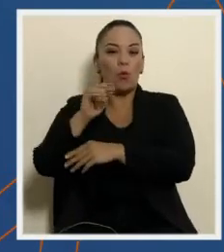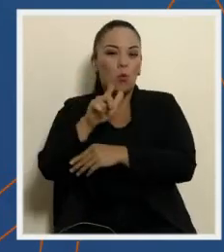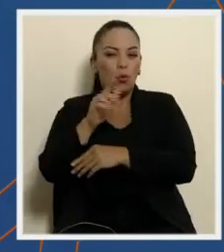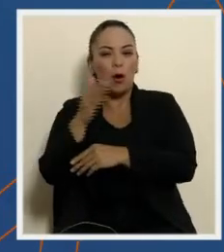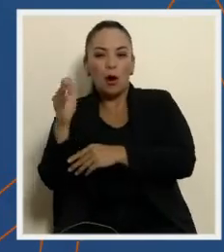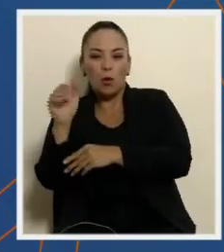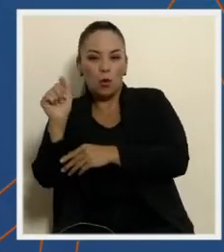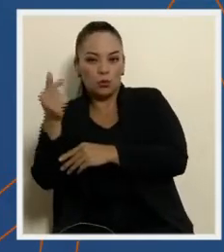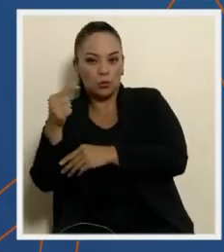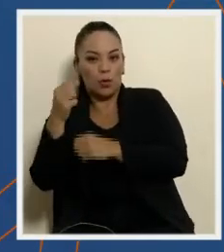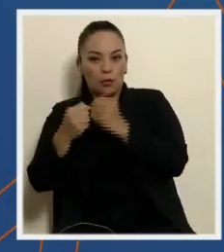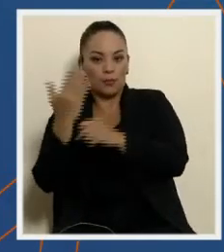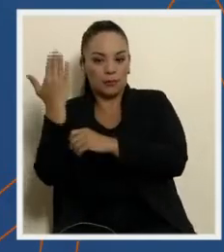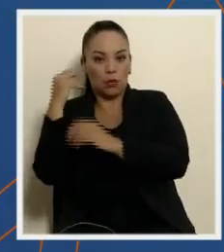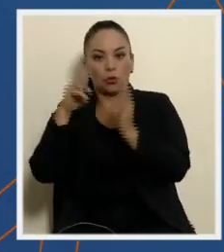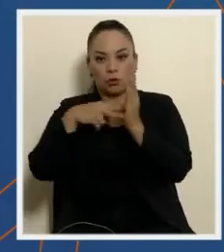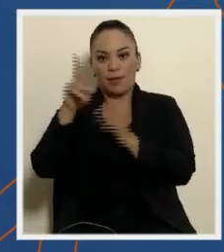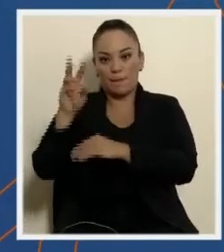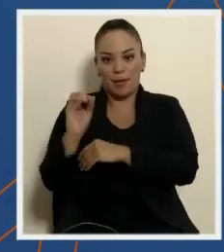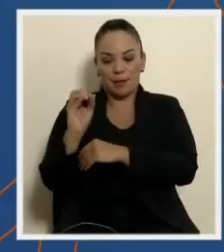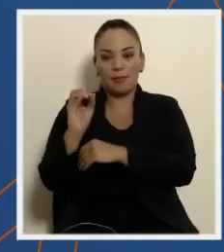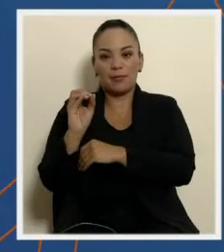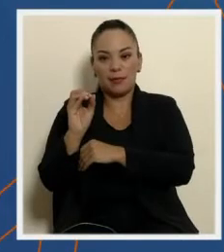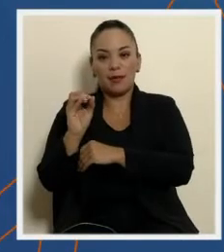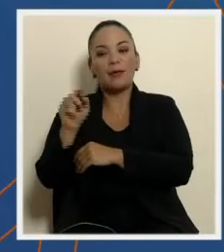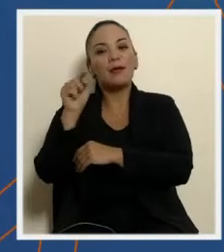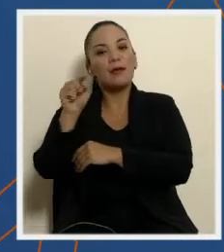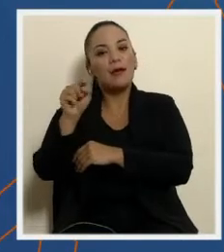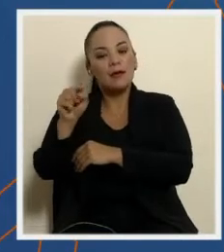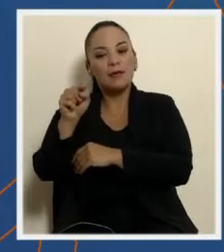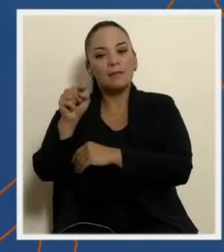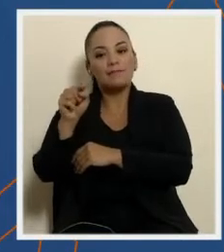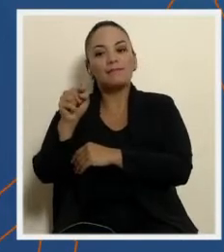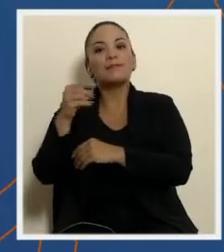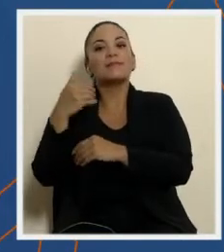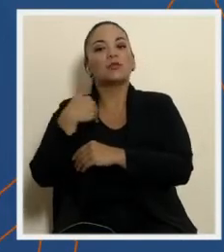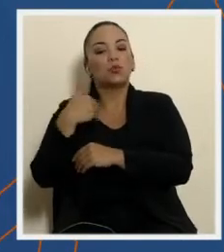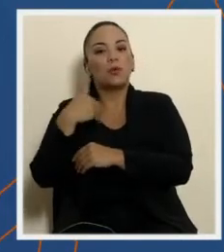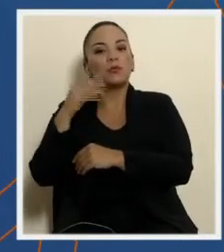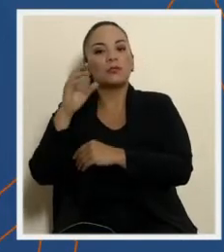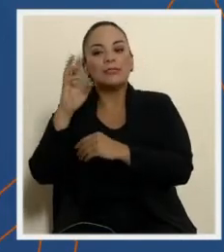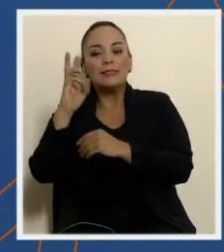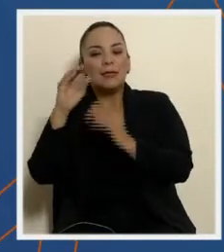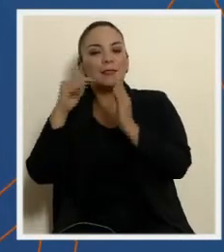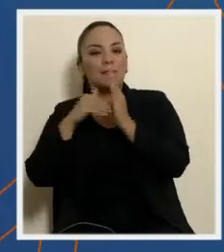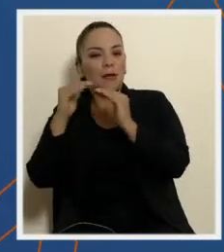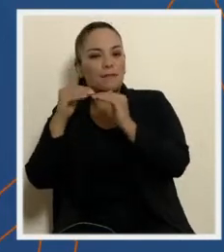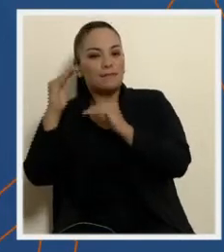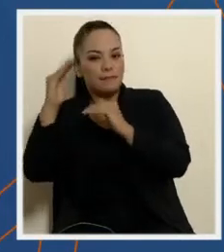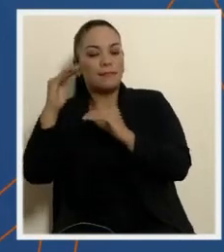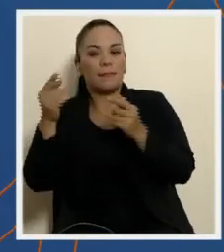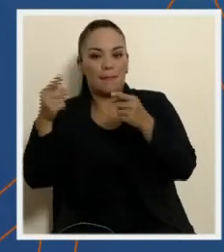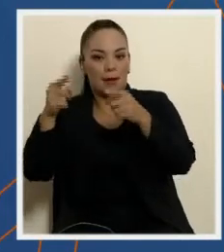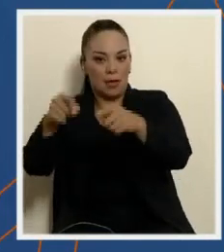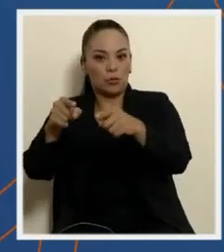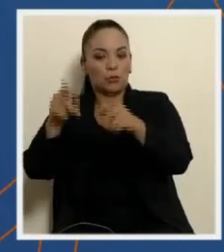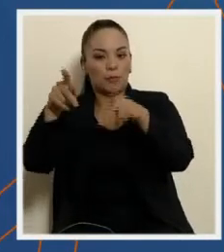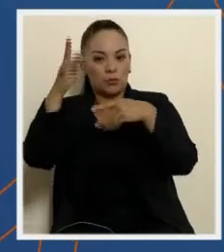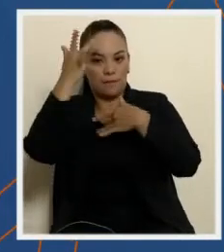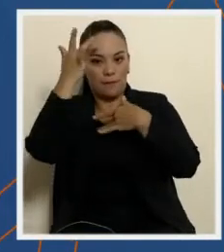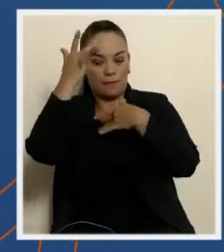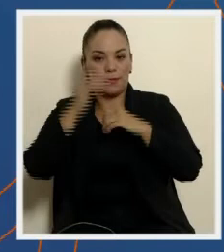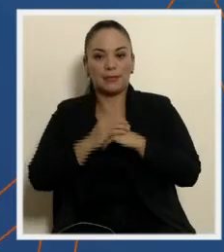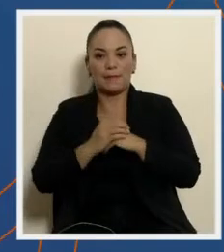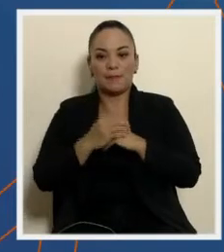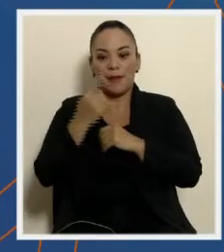julio y agosto del 2020, llegamos a los 6.000 y poco de casos, veamos que nos tomó